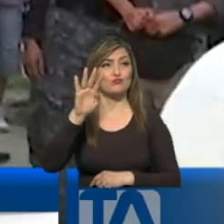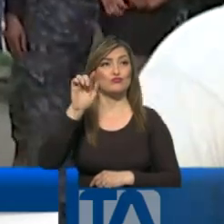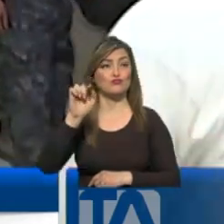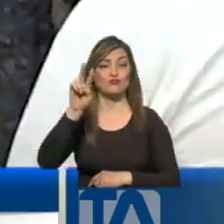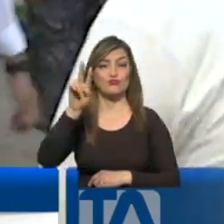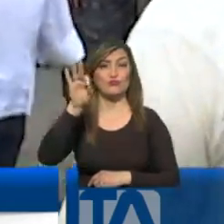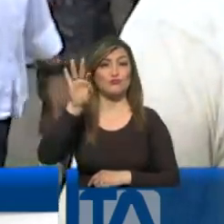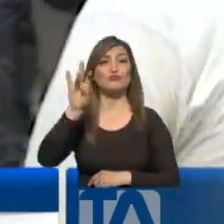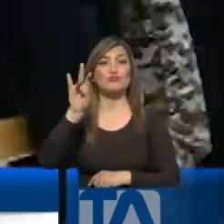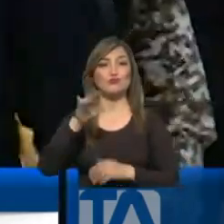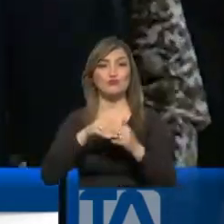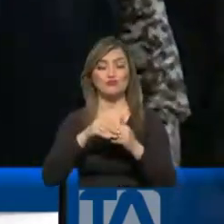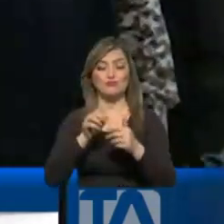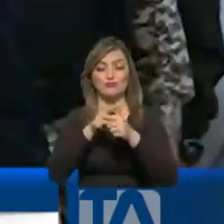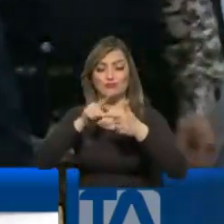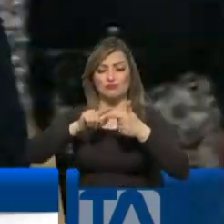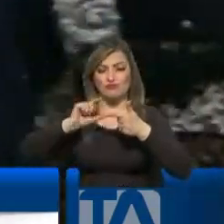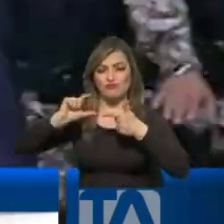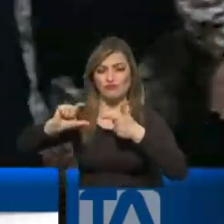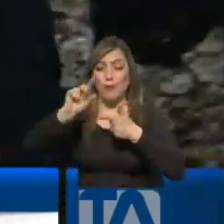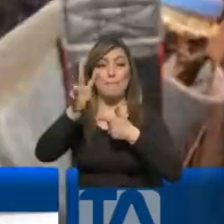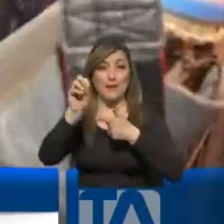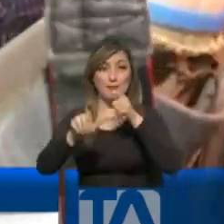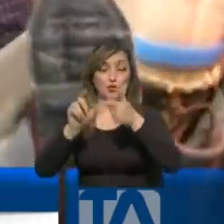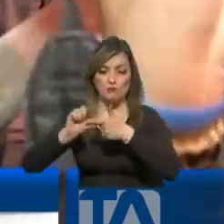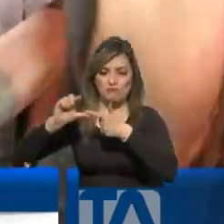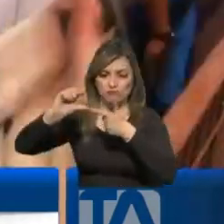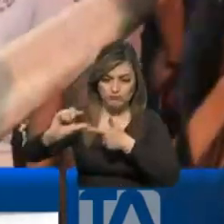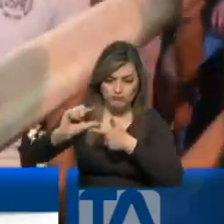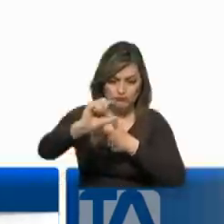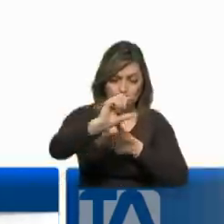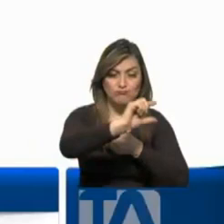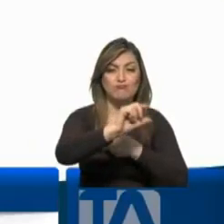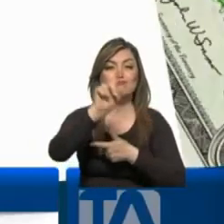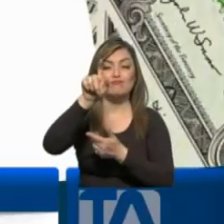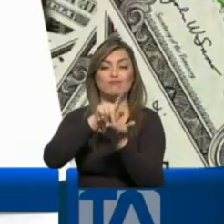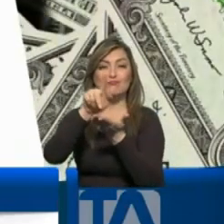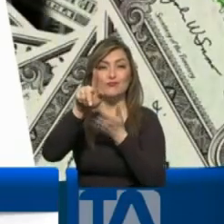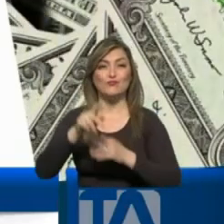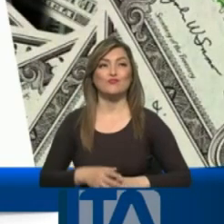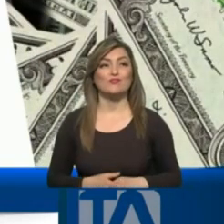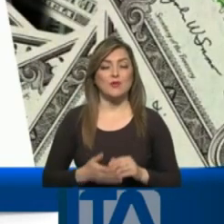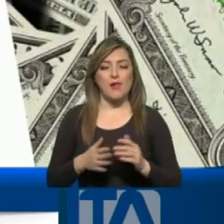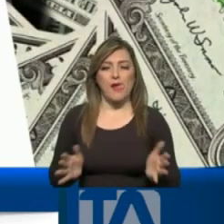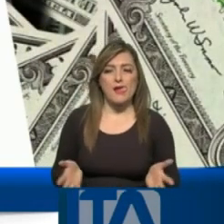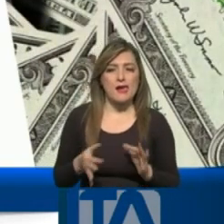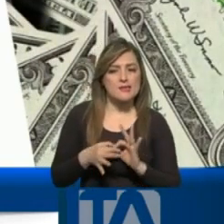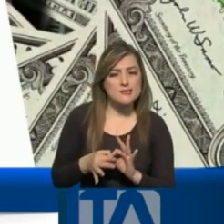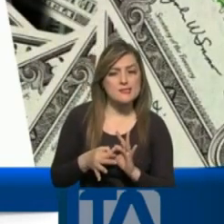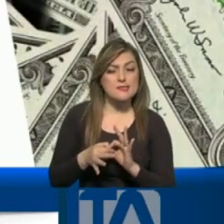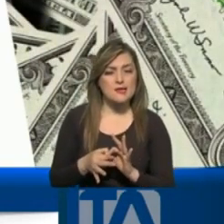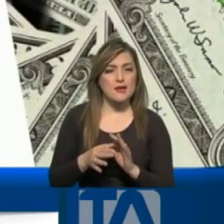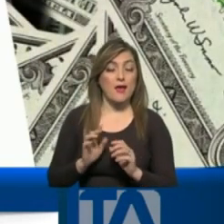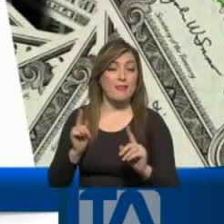$14.745.297. Ese monto fue dividido entre cada uno de los 20 sentenciados de tal manera que los autores por instigación, coautores y